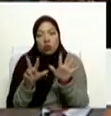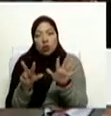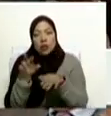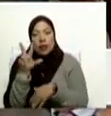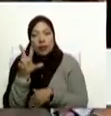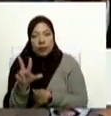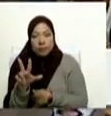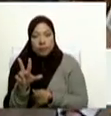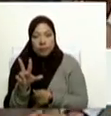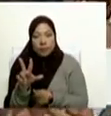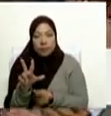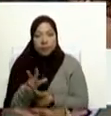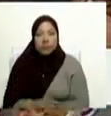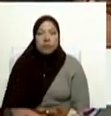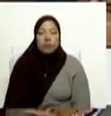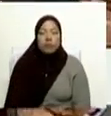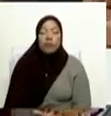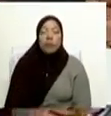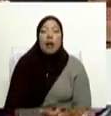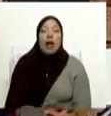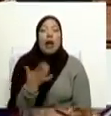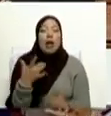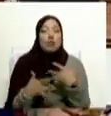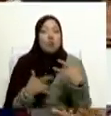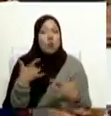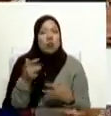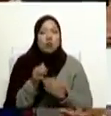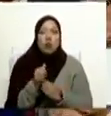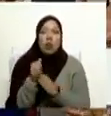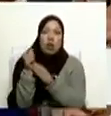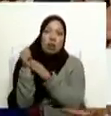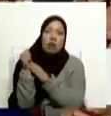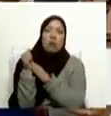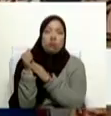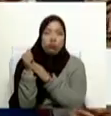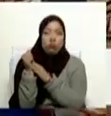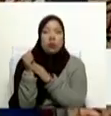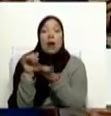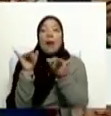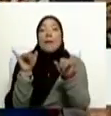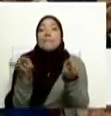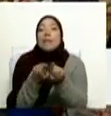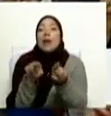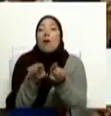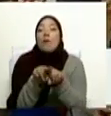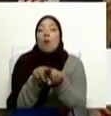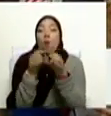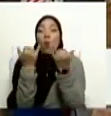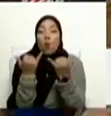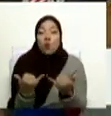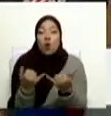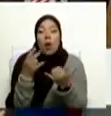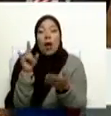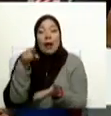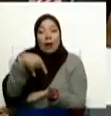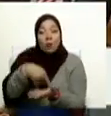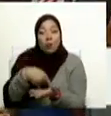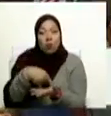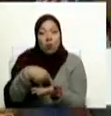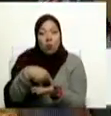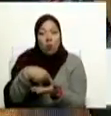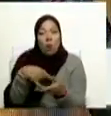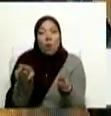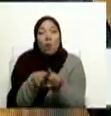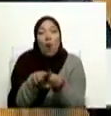1893 es una gran acción heroica son los mismos lanceros que estuvieron en carabobo son los